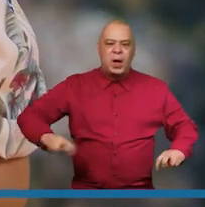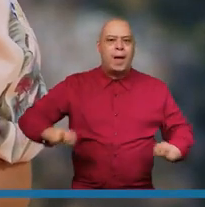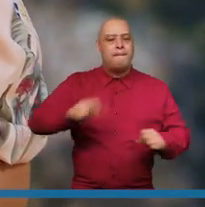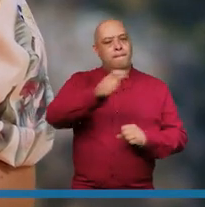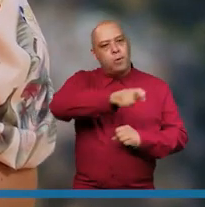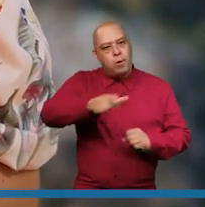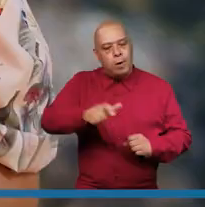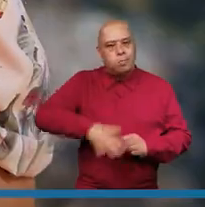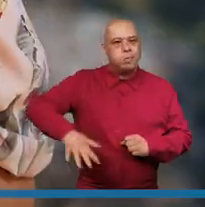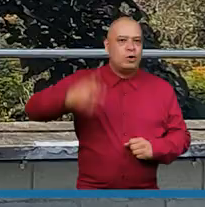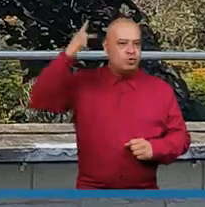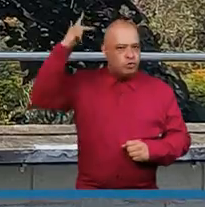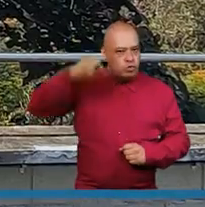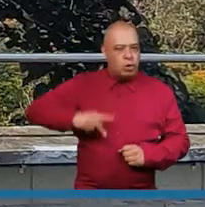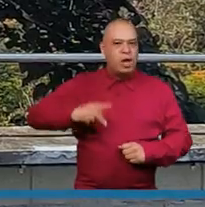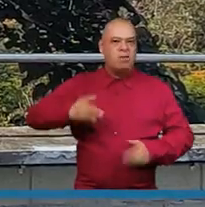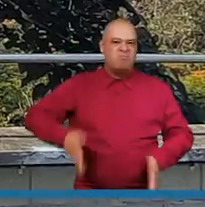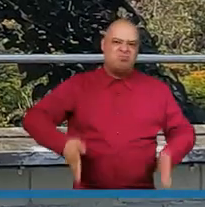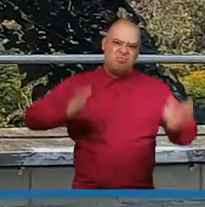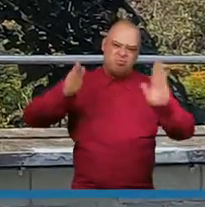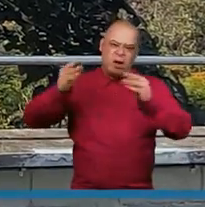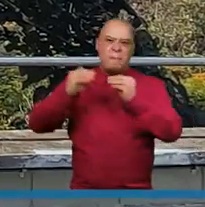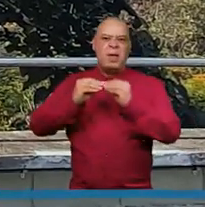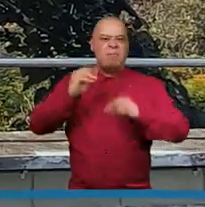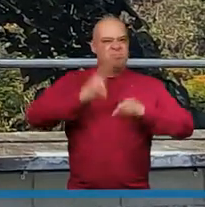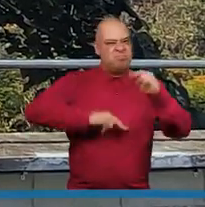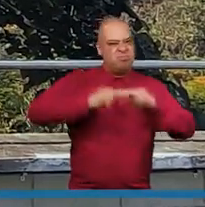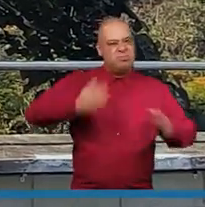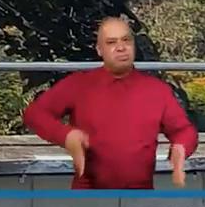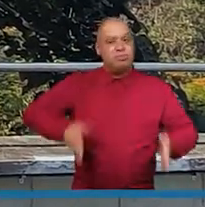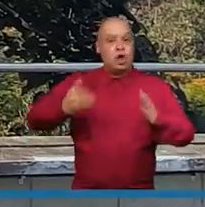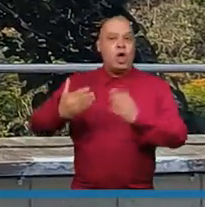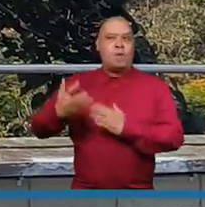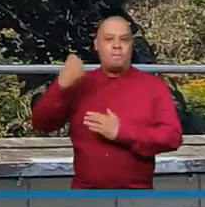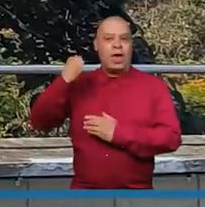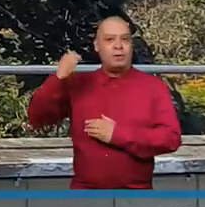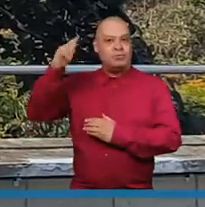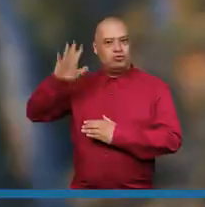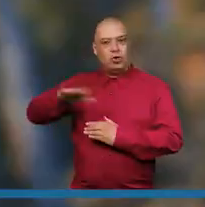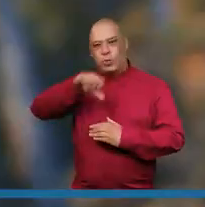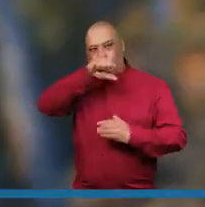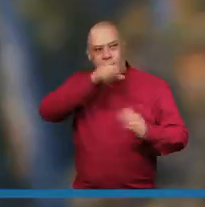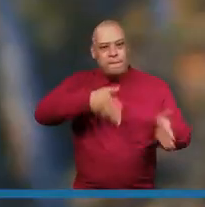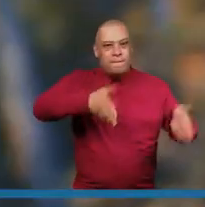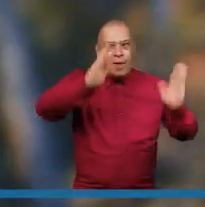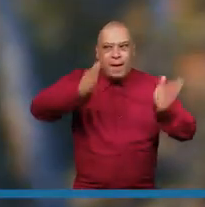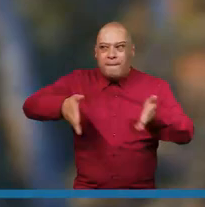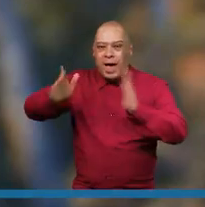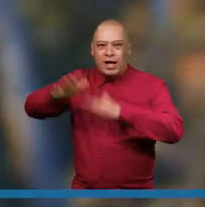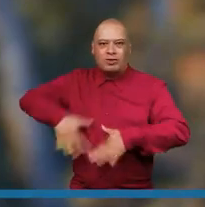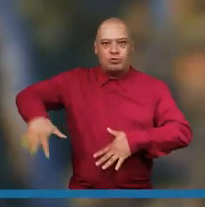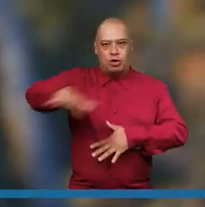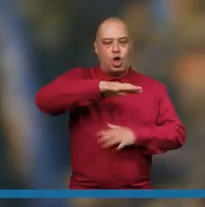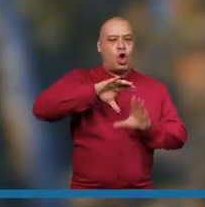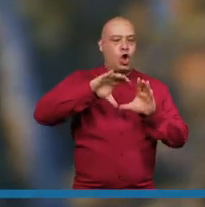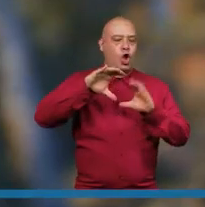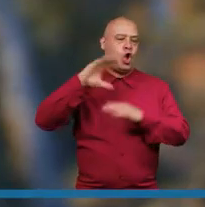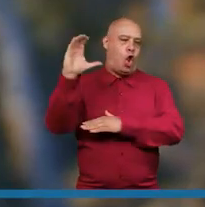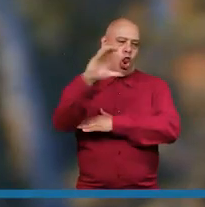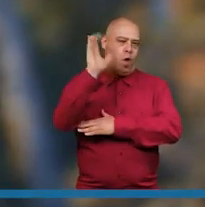de poblamiento, historia urbana y arquitectónica y sobre el patrimonio cultural y arquitectónico en diferentes regiones de